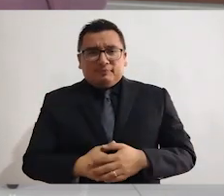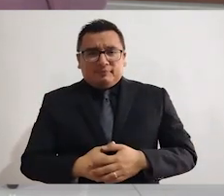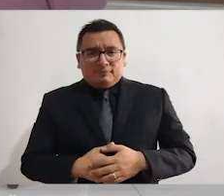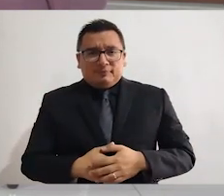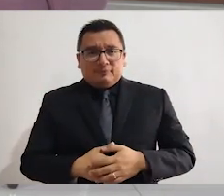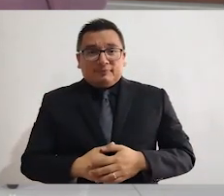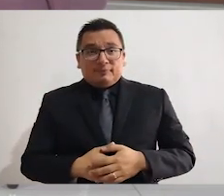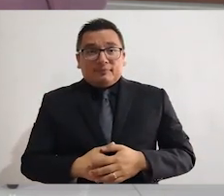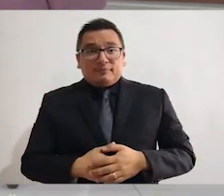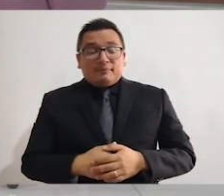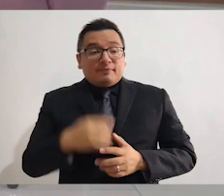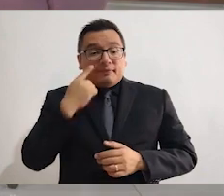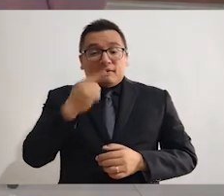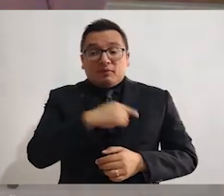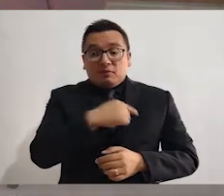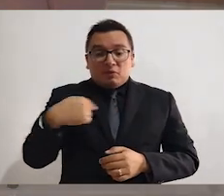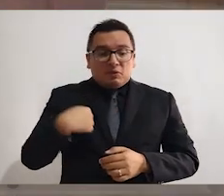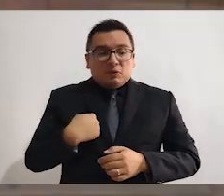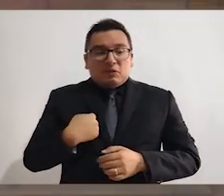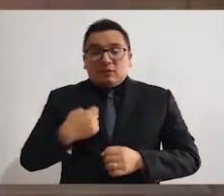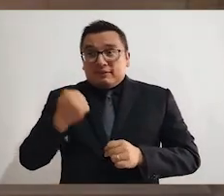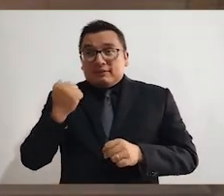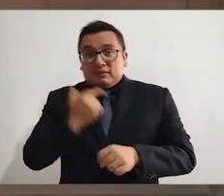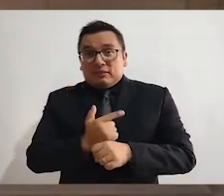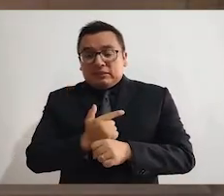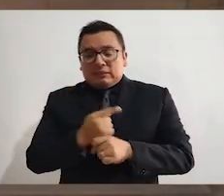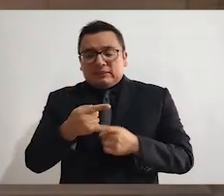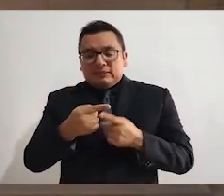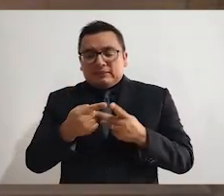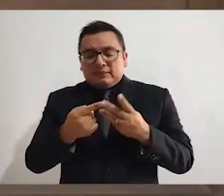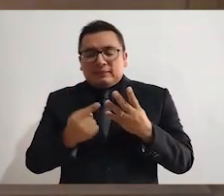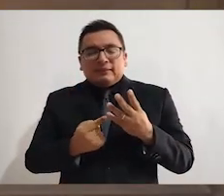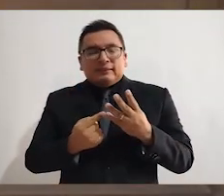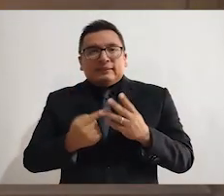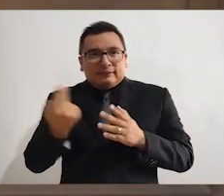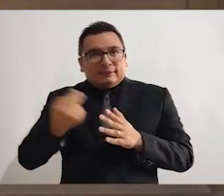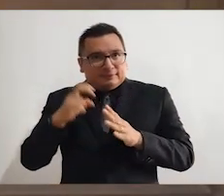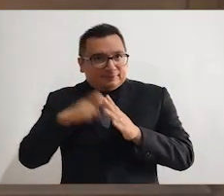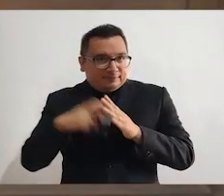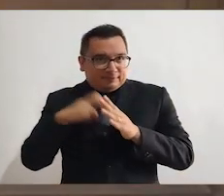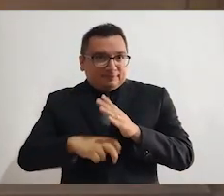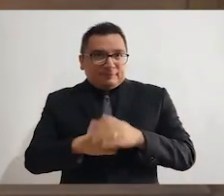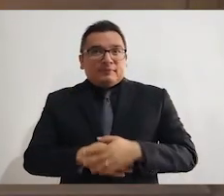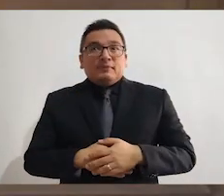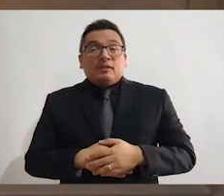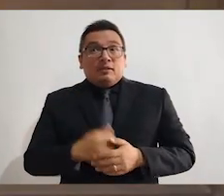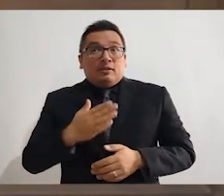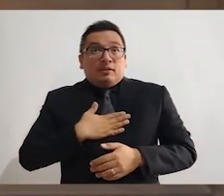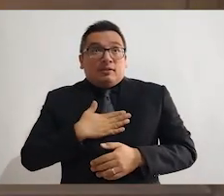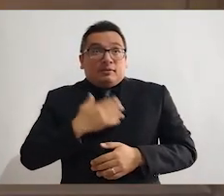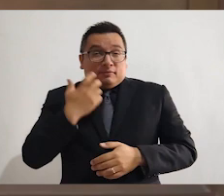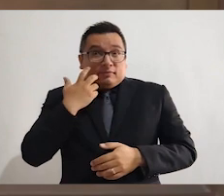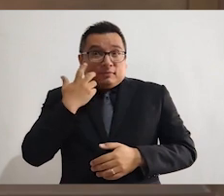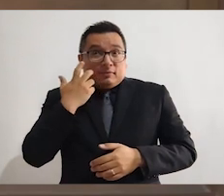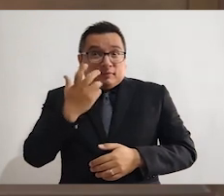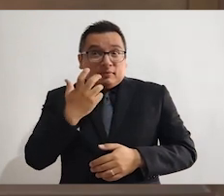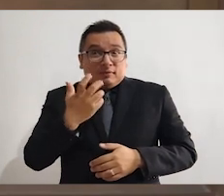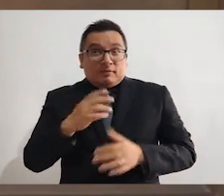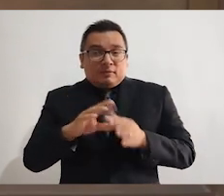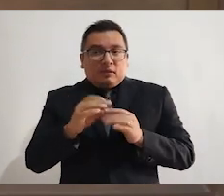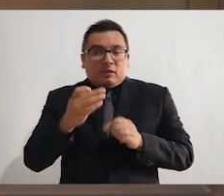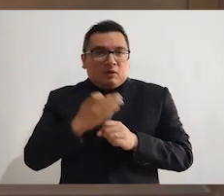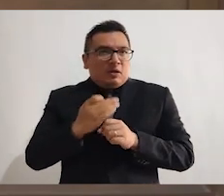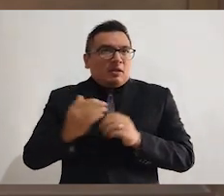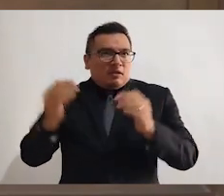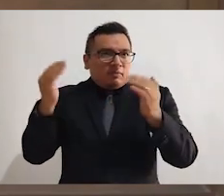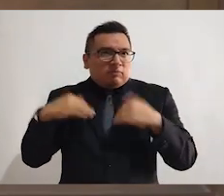hizo? Identificamos algunas cuestiones que me gustaría que la persona que va a